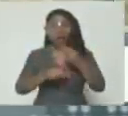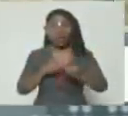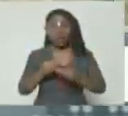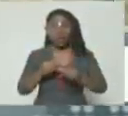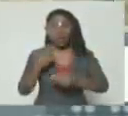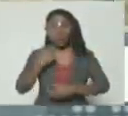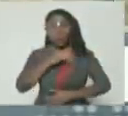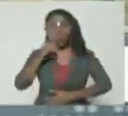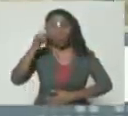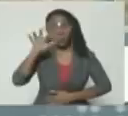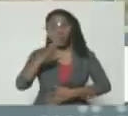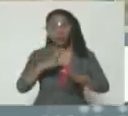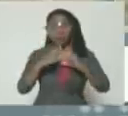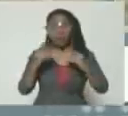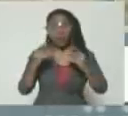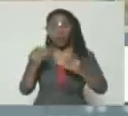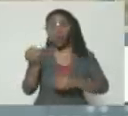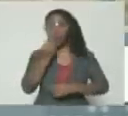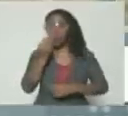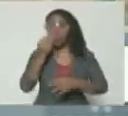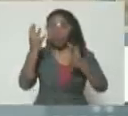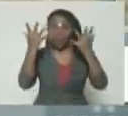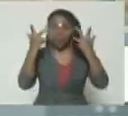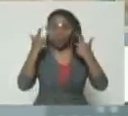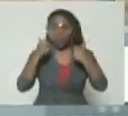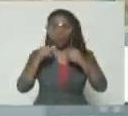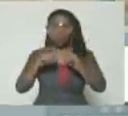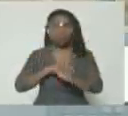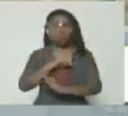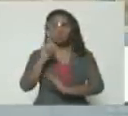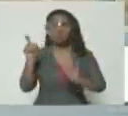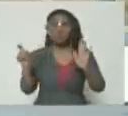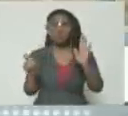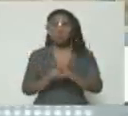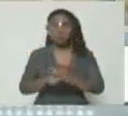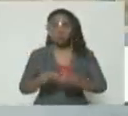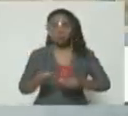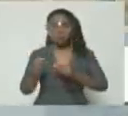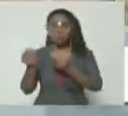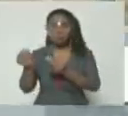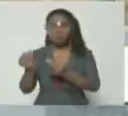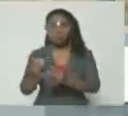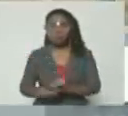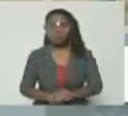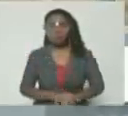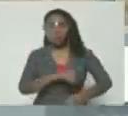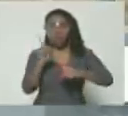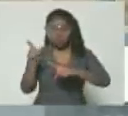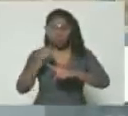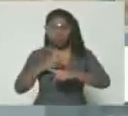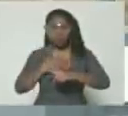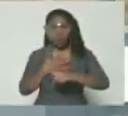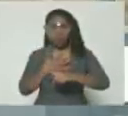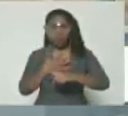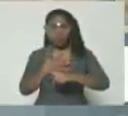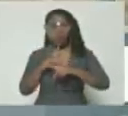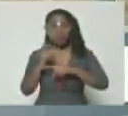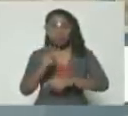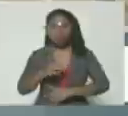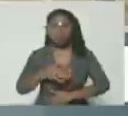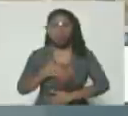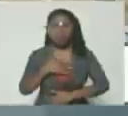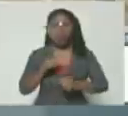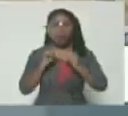pueblo toda la proteína animal, completica, garantizarla. ¿Es eso posible? Es posible,